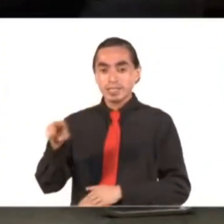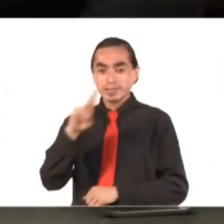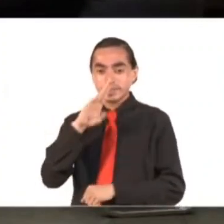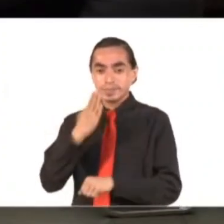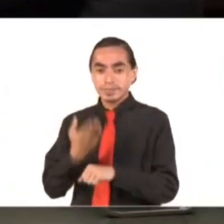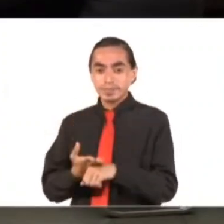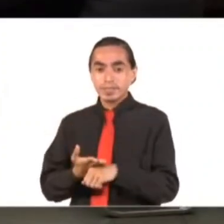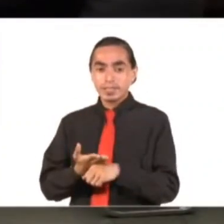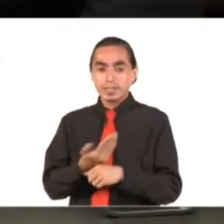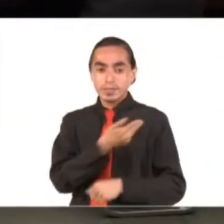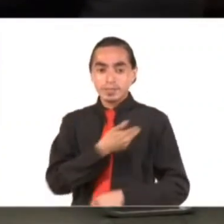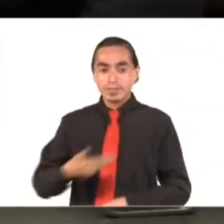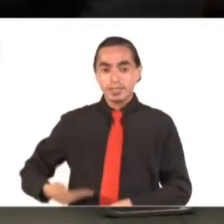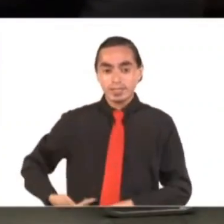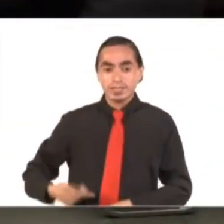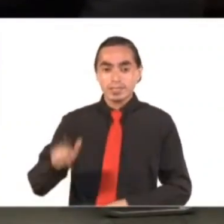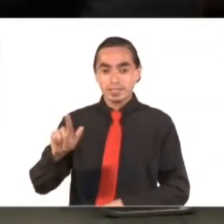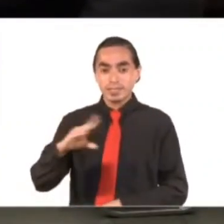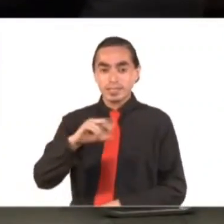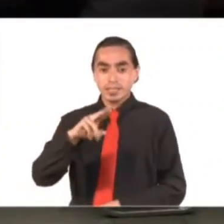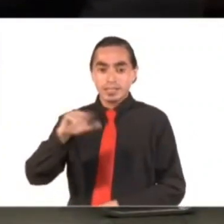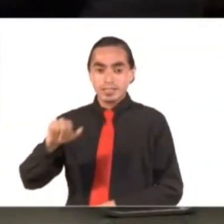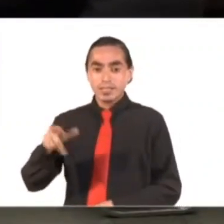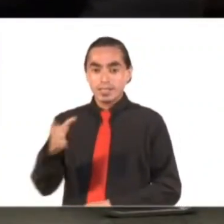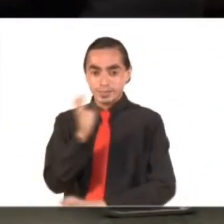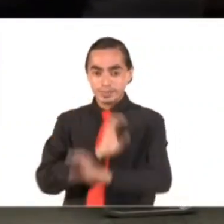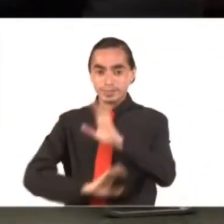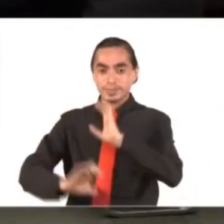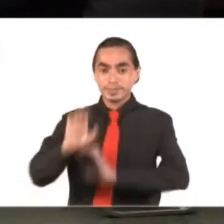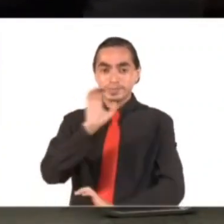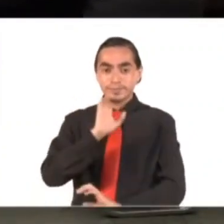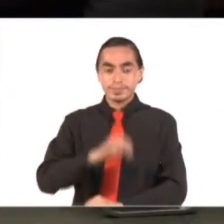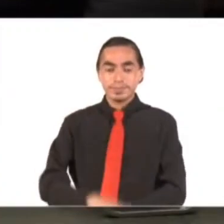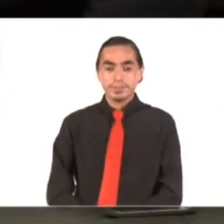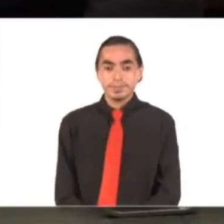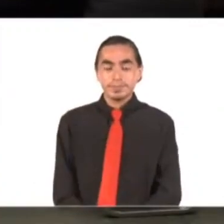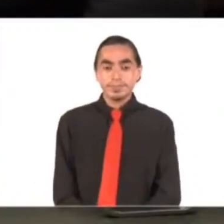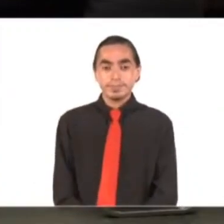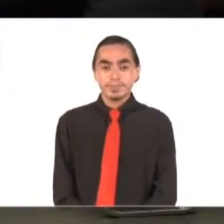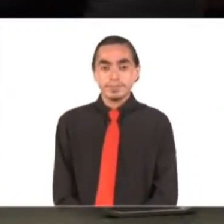de la presidenta honoraria del CESA, la doctora Claudia Sheinbaum Pardo.